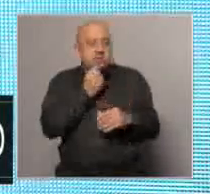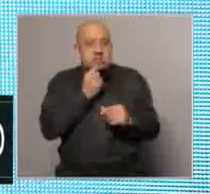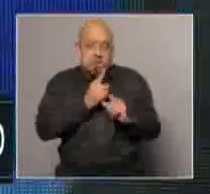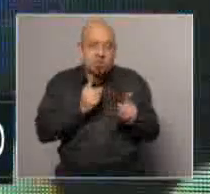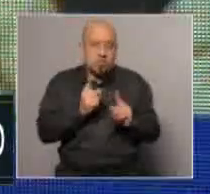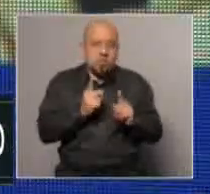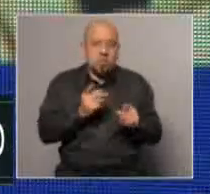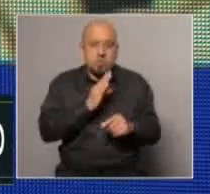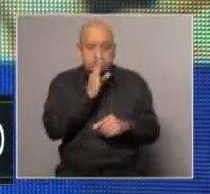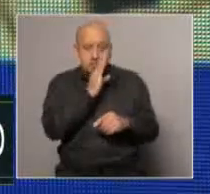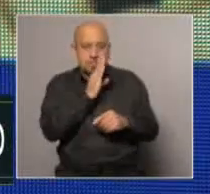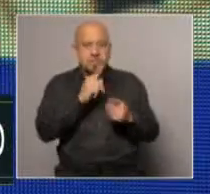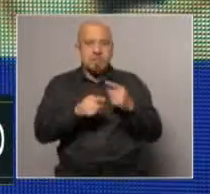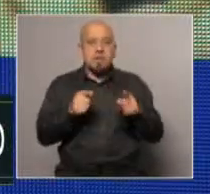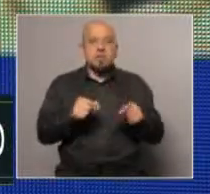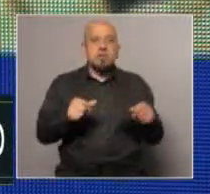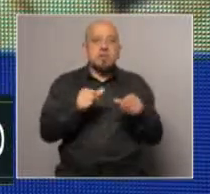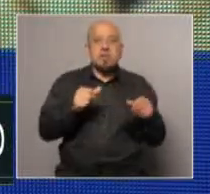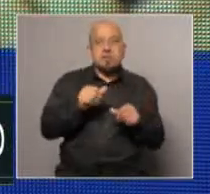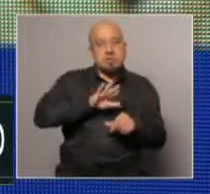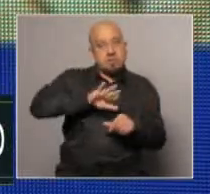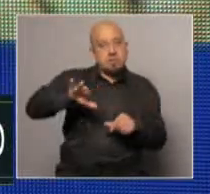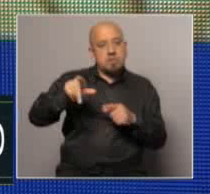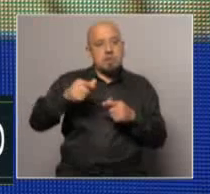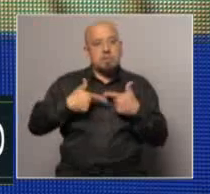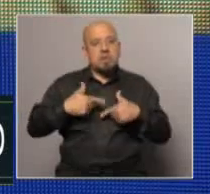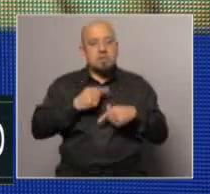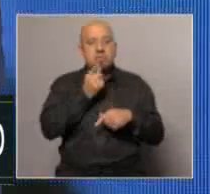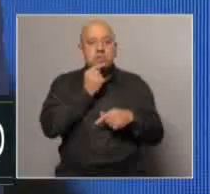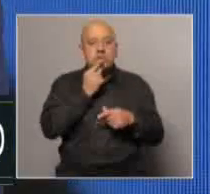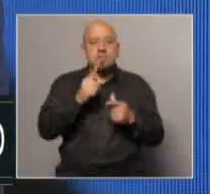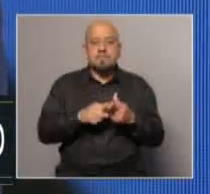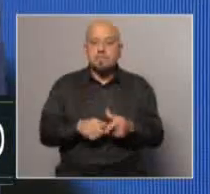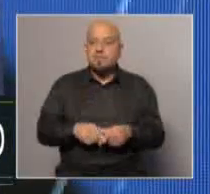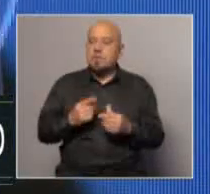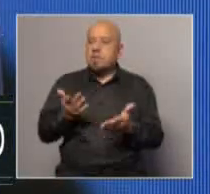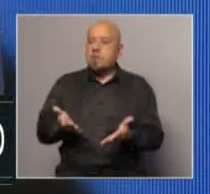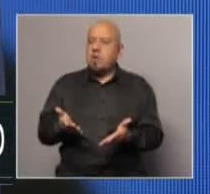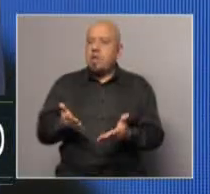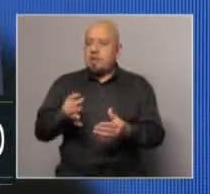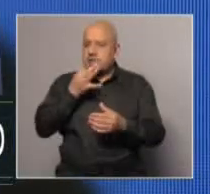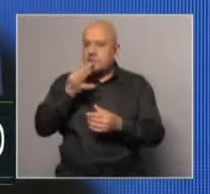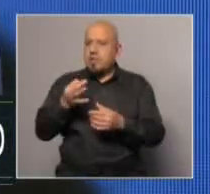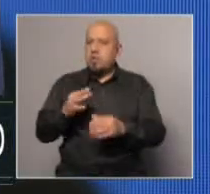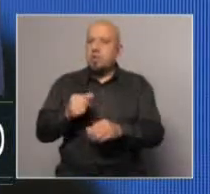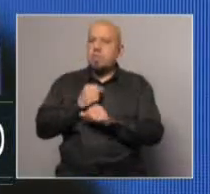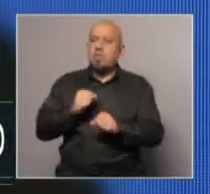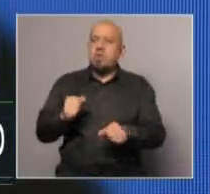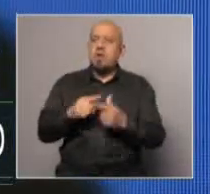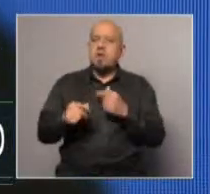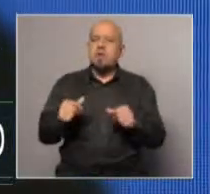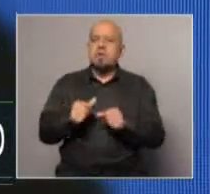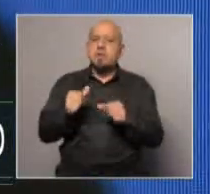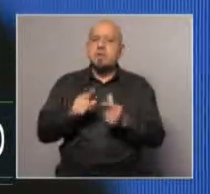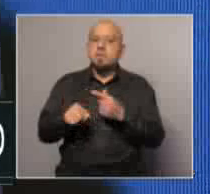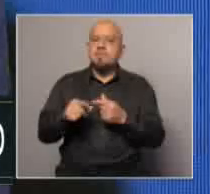Esa es otra tarea que se realiza desde el Ministerio del Interior. Claro, porque en algún momento se habló como que podía llegar a generarse a